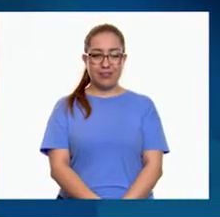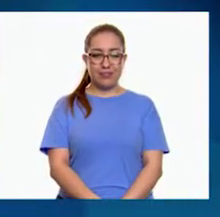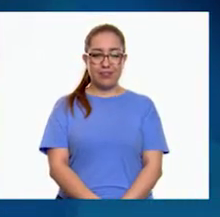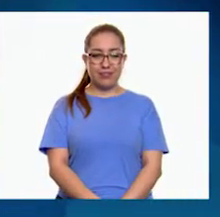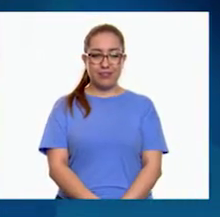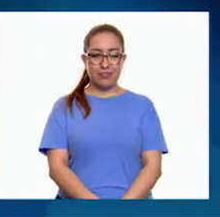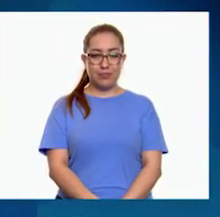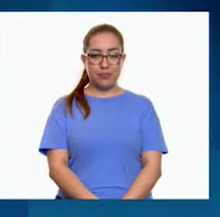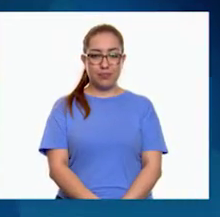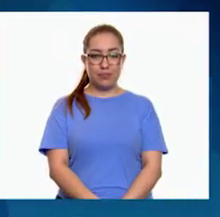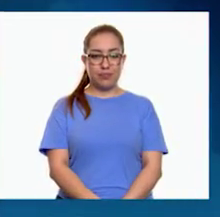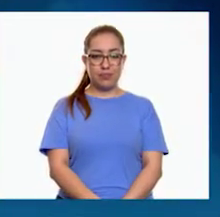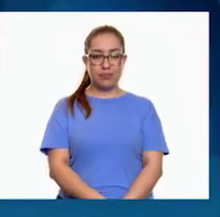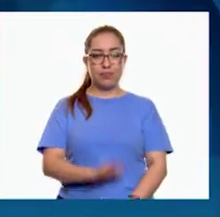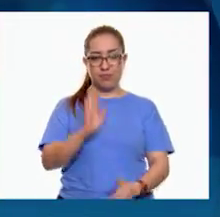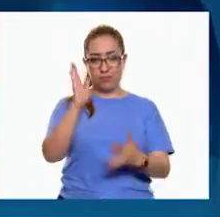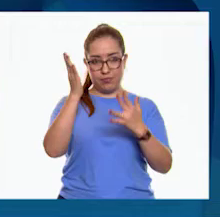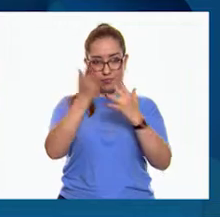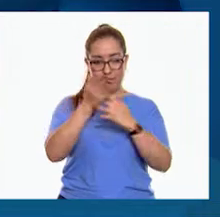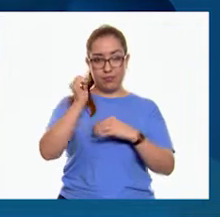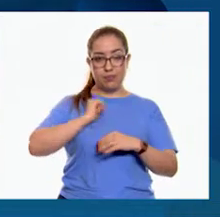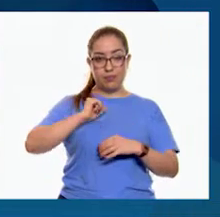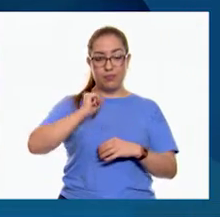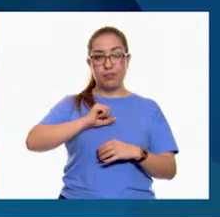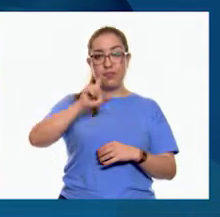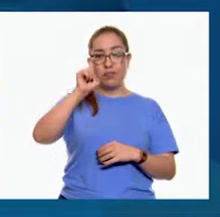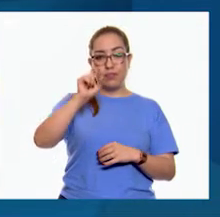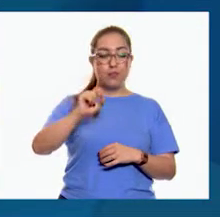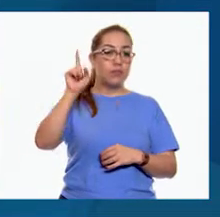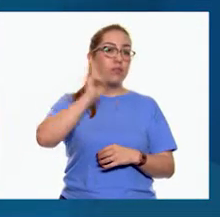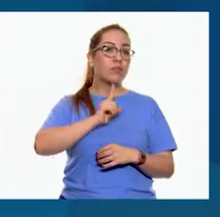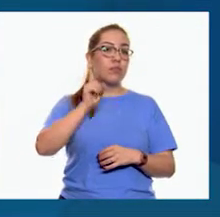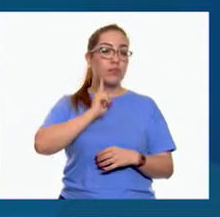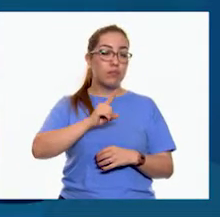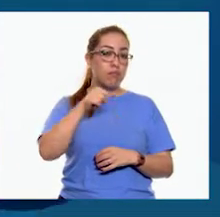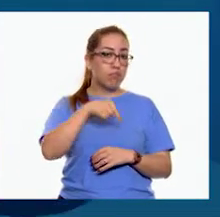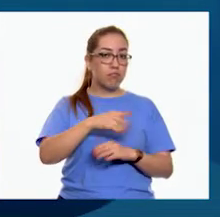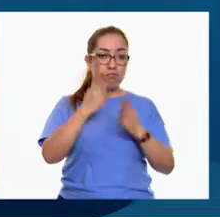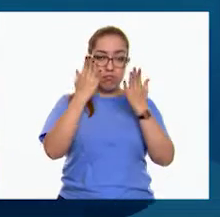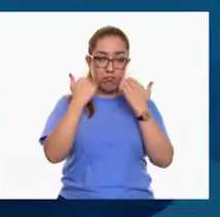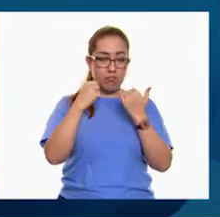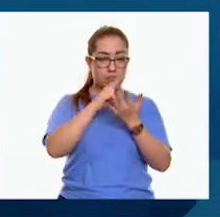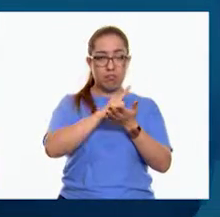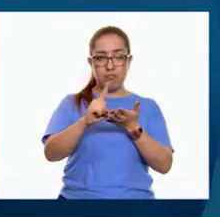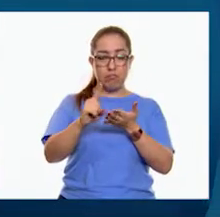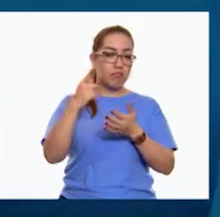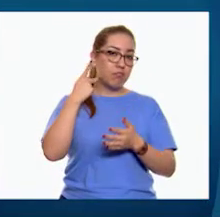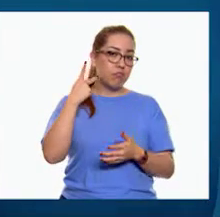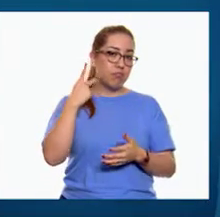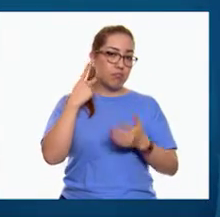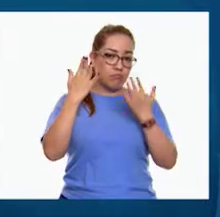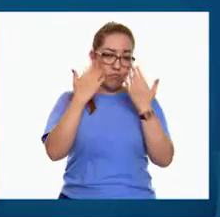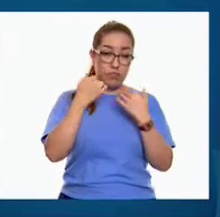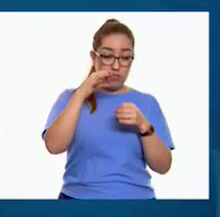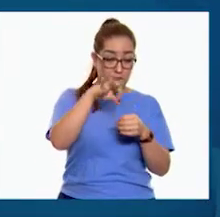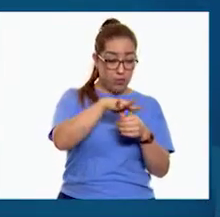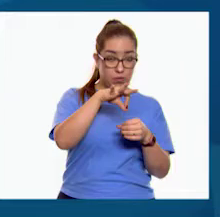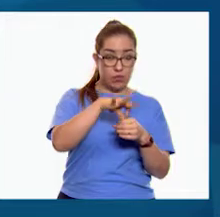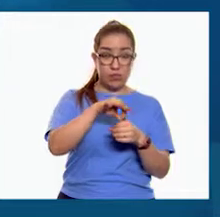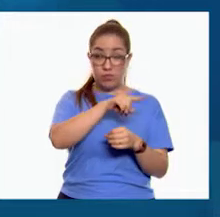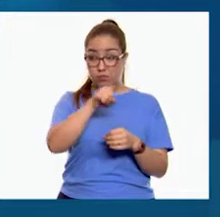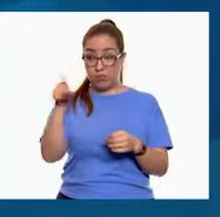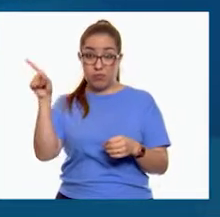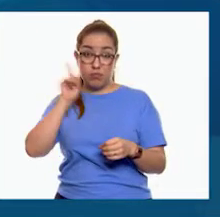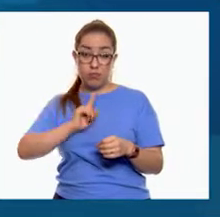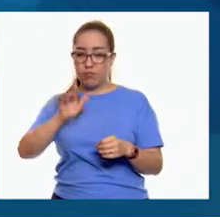Durante la primera mitad del siglo XX, las mujeres mexicanas no tenían derechos políticos, pues no se les permitía emitir su voto para elegir a los